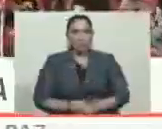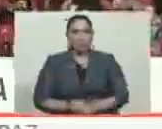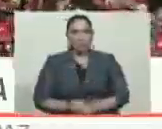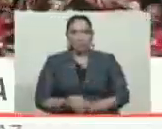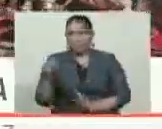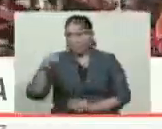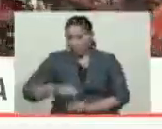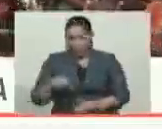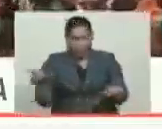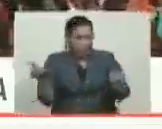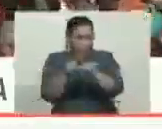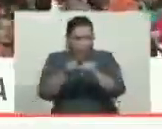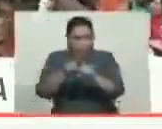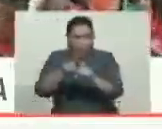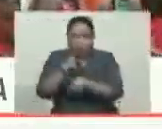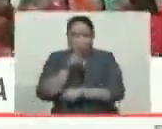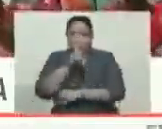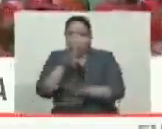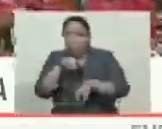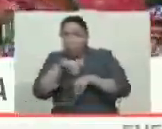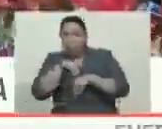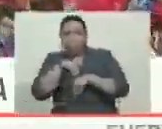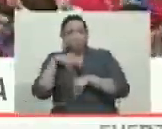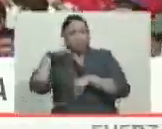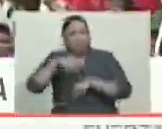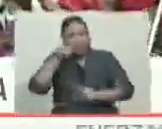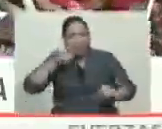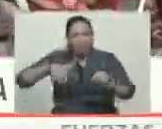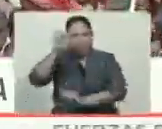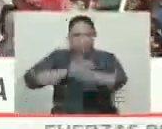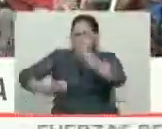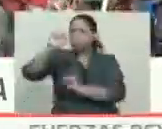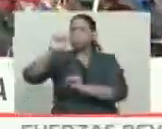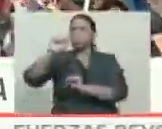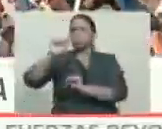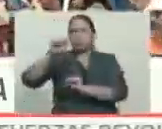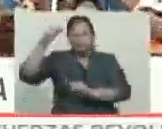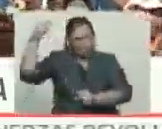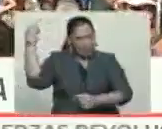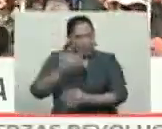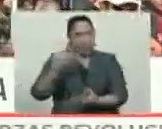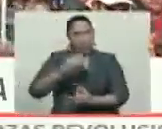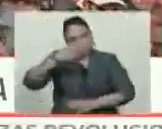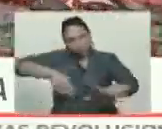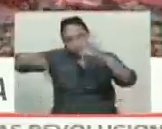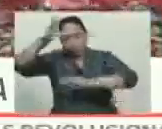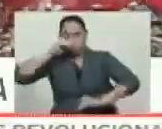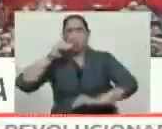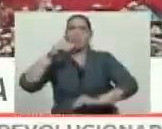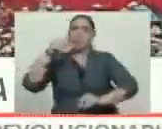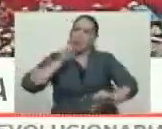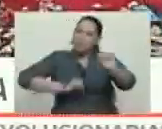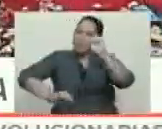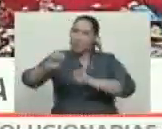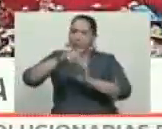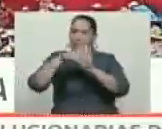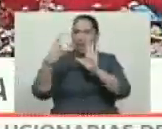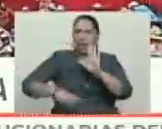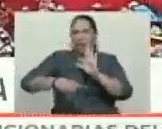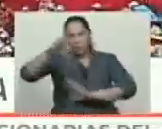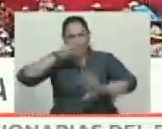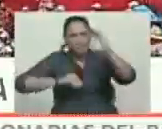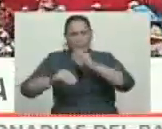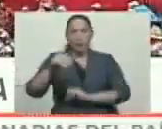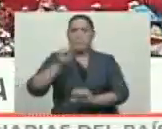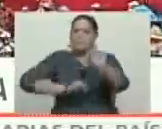no es un pueblo sumiso. Este es un pueblo rebelde que ha aprendido a defender sus derechos, ha aprendido a